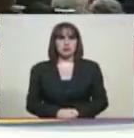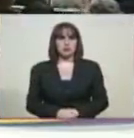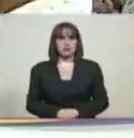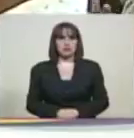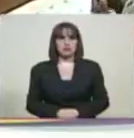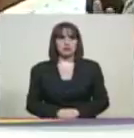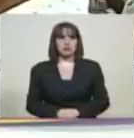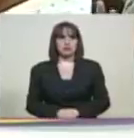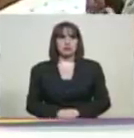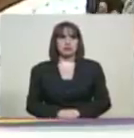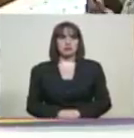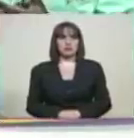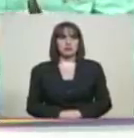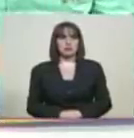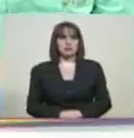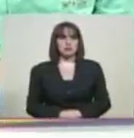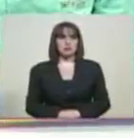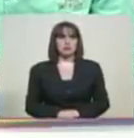cuáles van a hacer